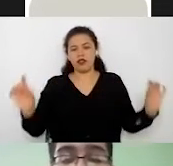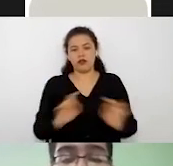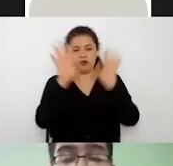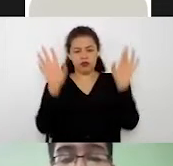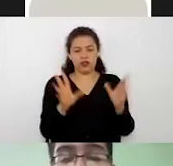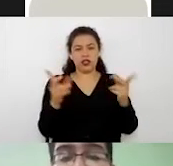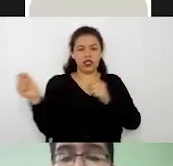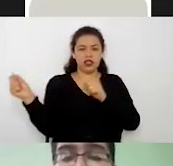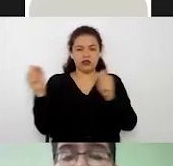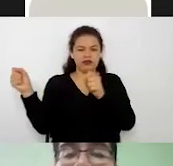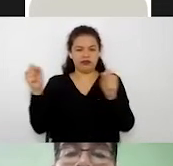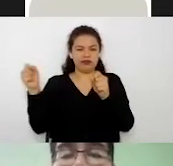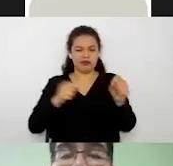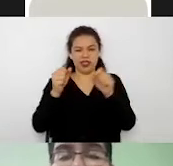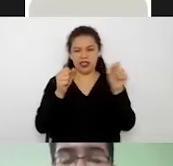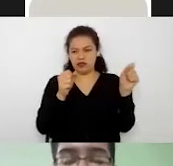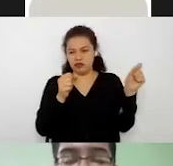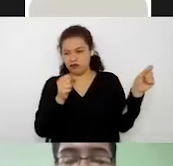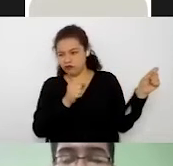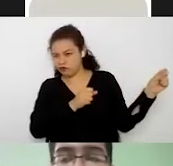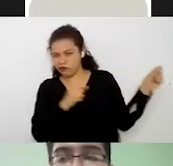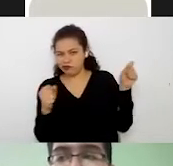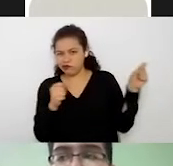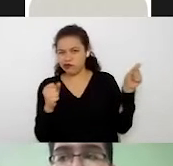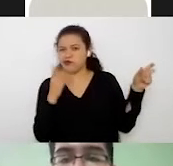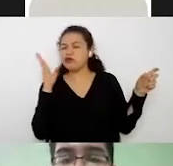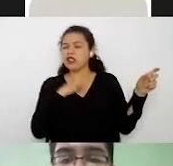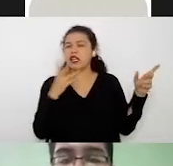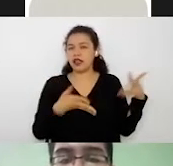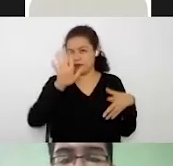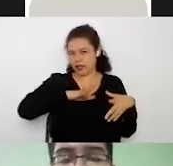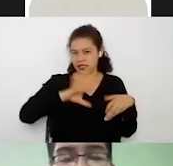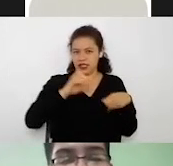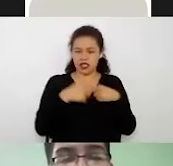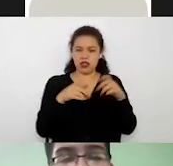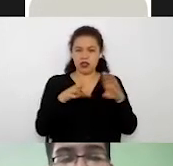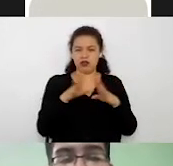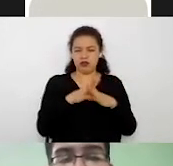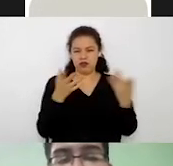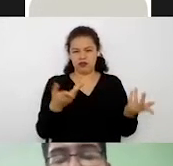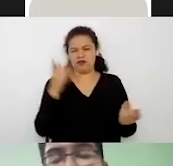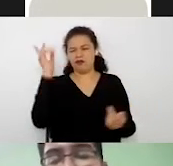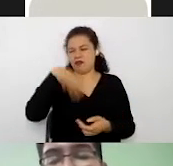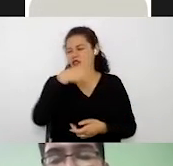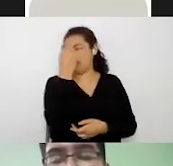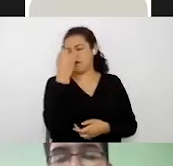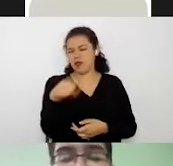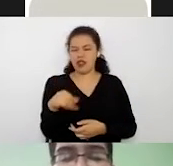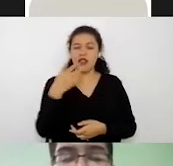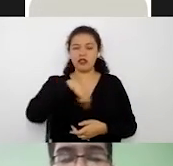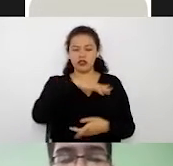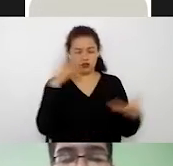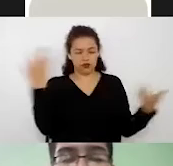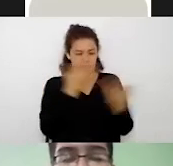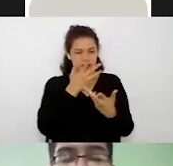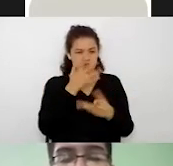abren y ya no cierran bien. Entonces, todos esos detallitos, aunque parecen un poquito sin sentido, nos hacen darnos cuenta de